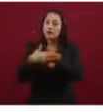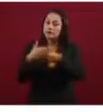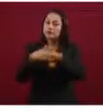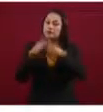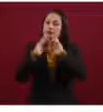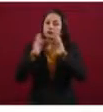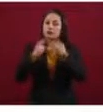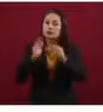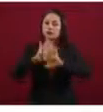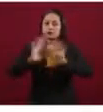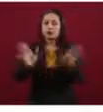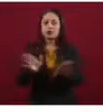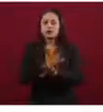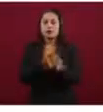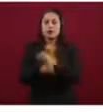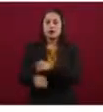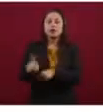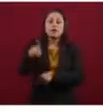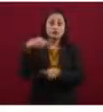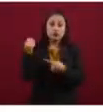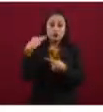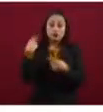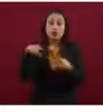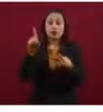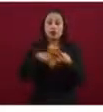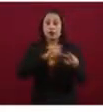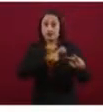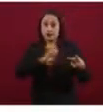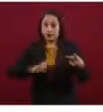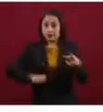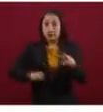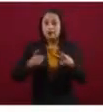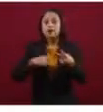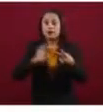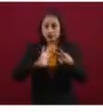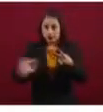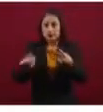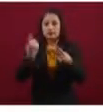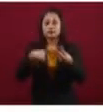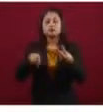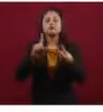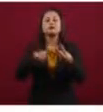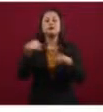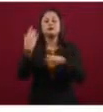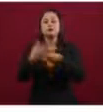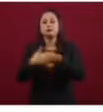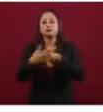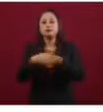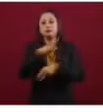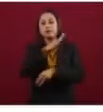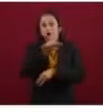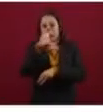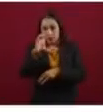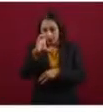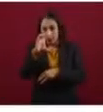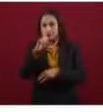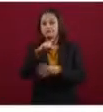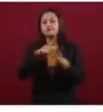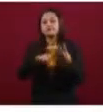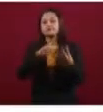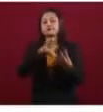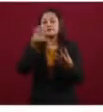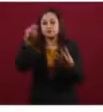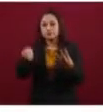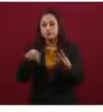arranques ya estuvo morelia estuvo michoacán ecatepec pero próximamente cubriremos ya la zona de baja california calcule